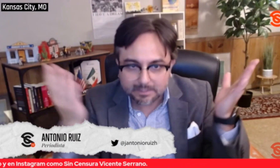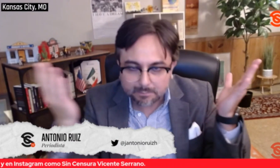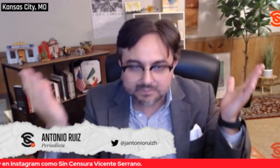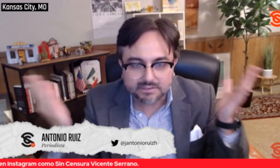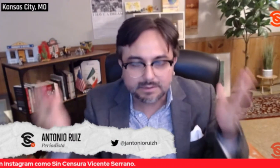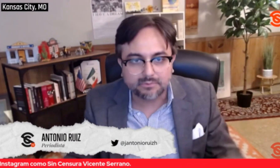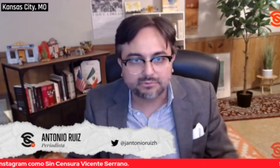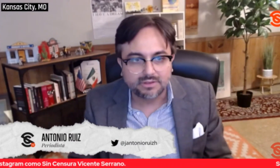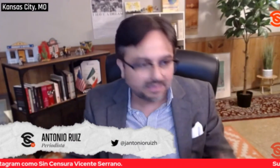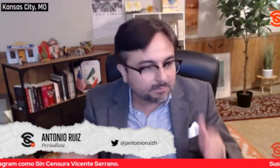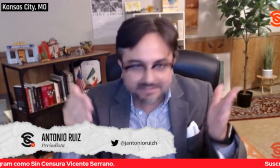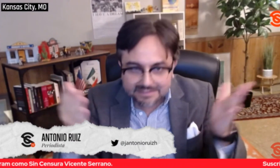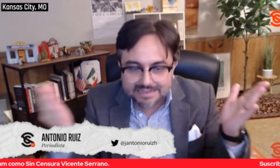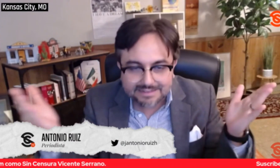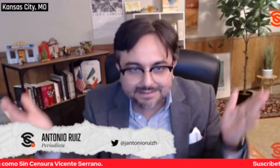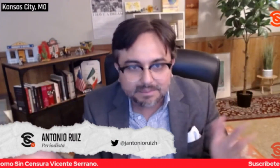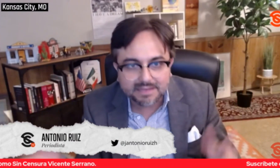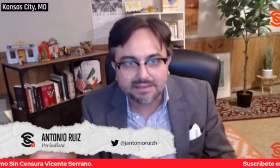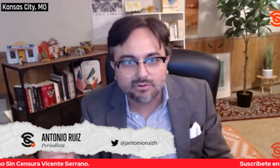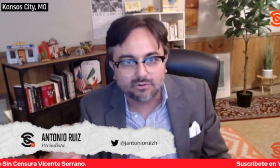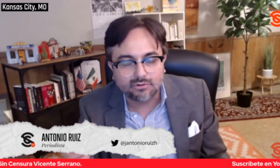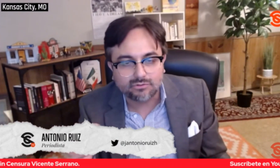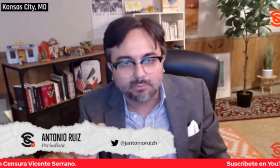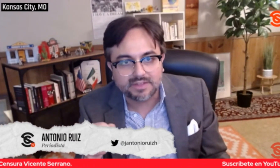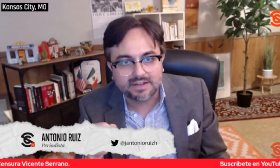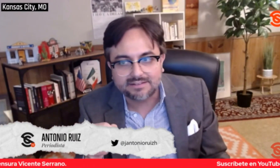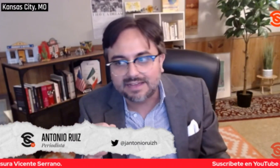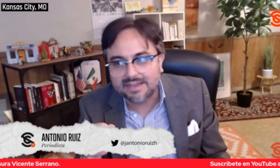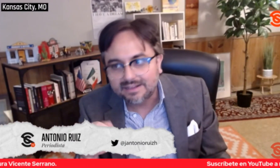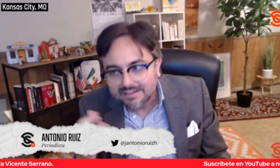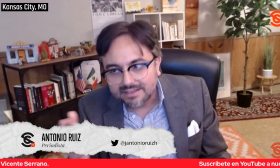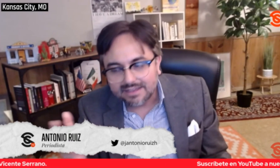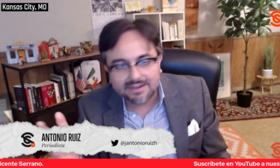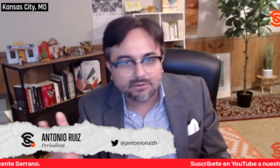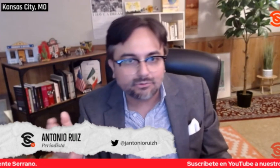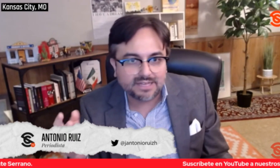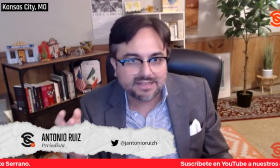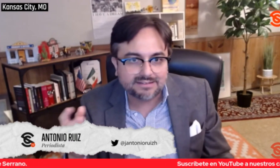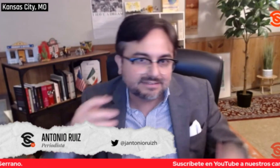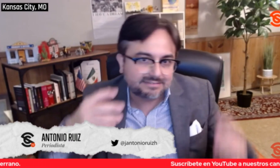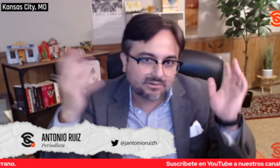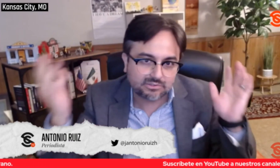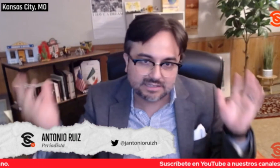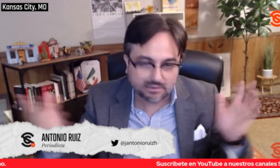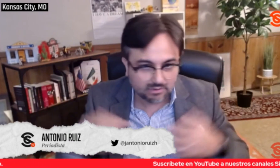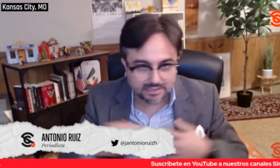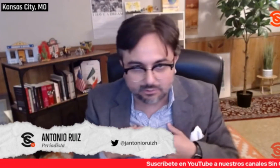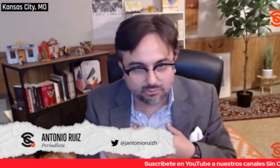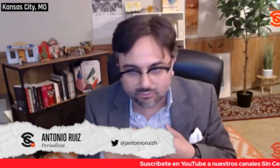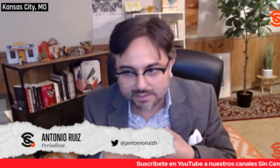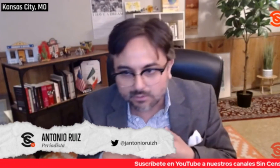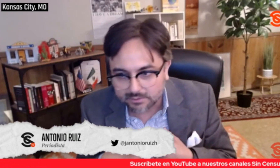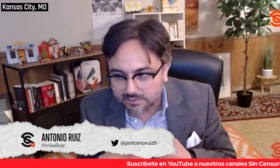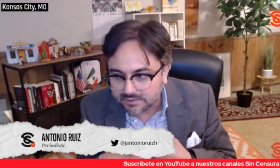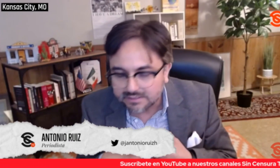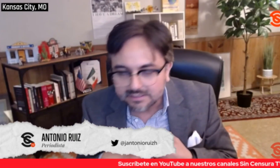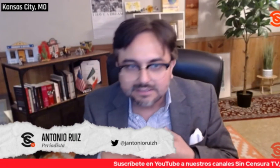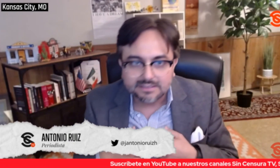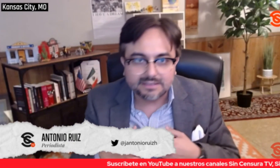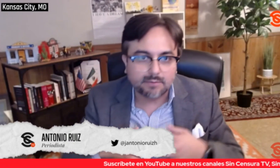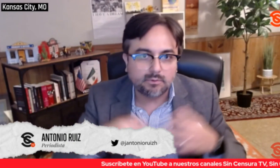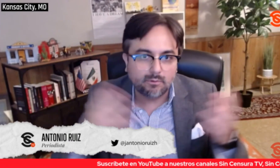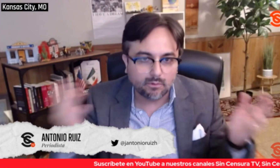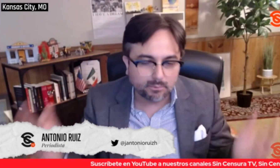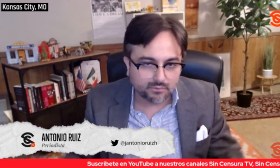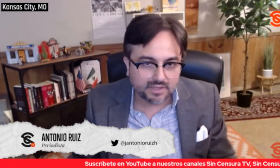Obrador, porque pues es, vamos, el presidente de México, ¿no? No se puede arriesgar. A él le gusta decir esta cosa con la que yo no estoy de acuerdo,